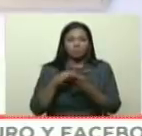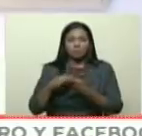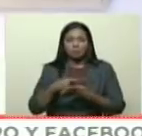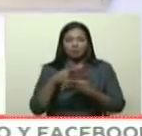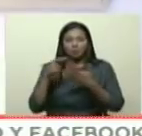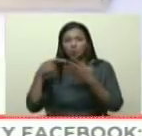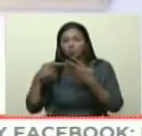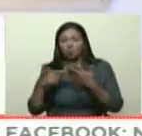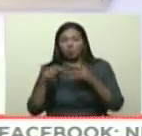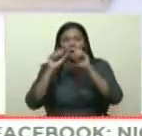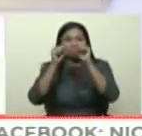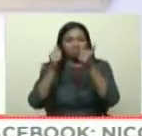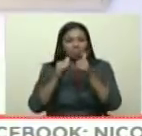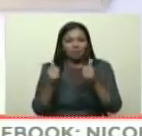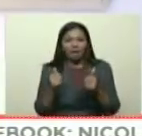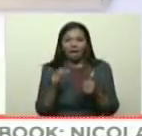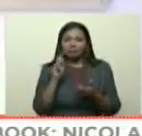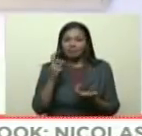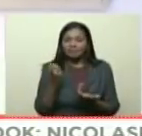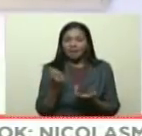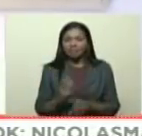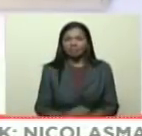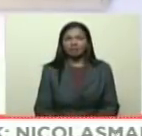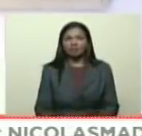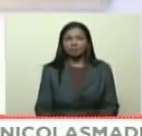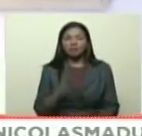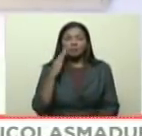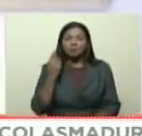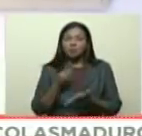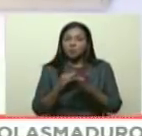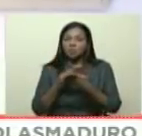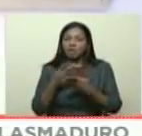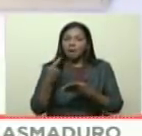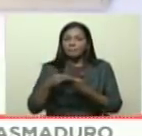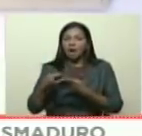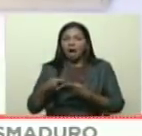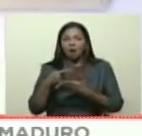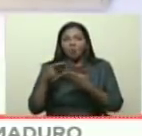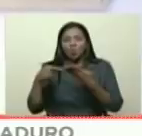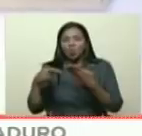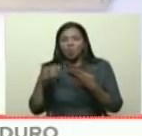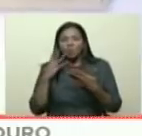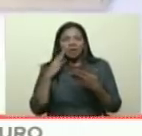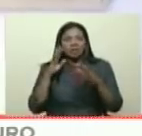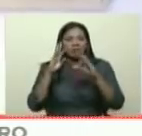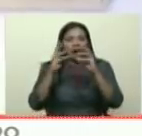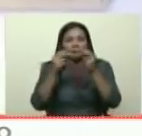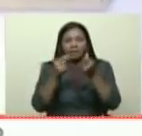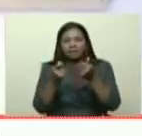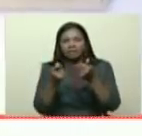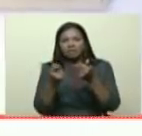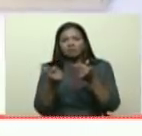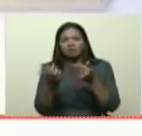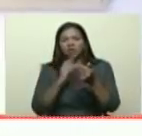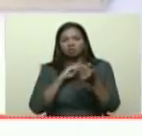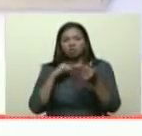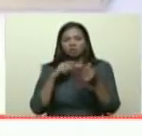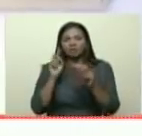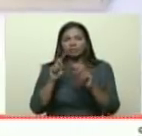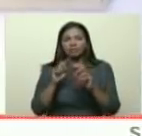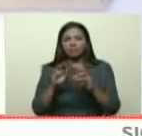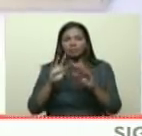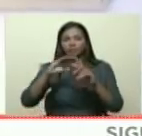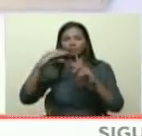instrumentos para las artes, así como aportes y pagos de gastos logísticos y administrativos requeridos por el